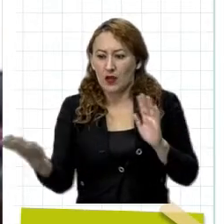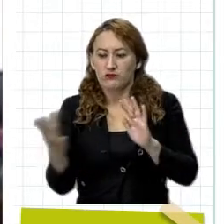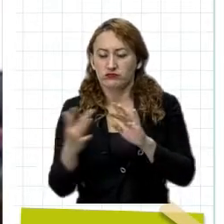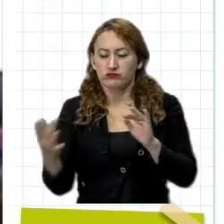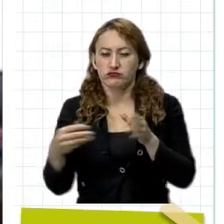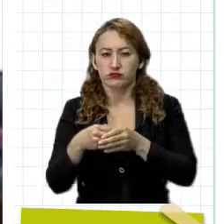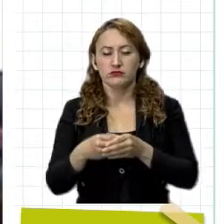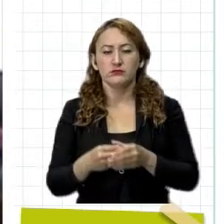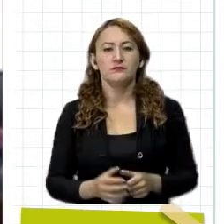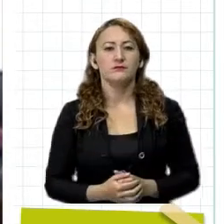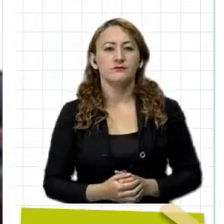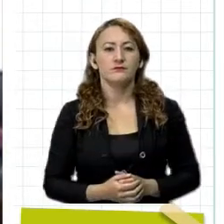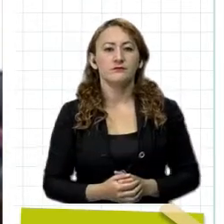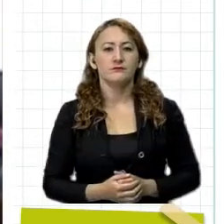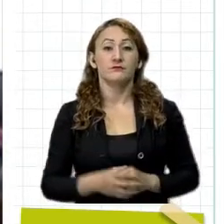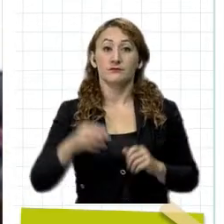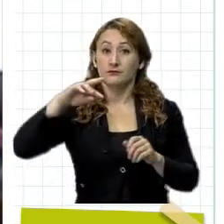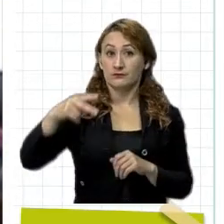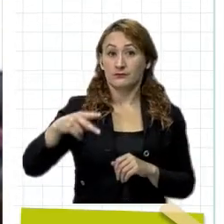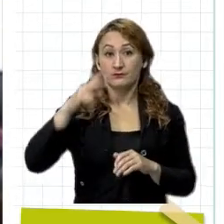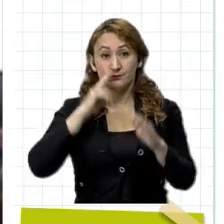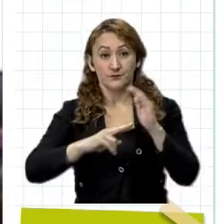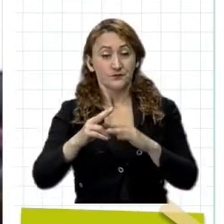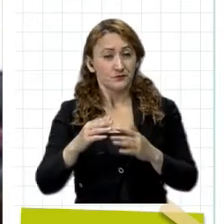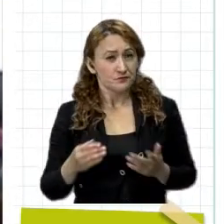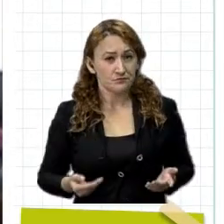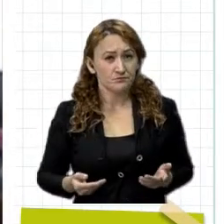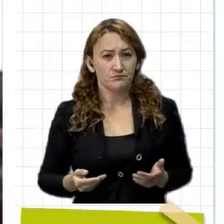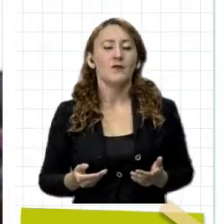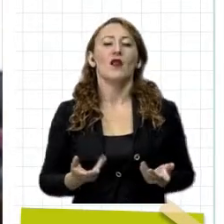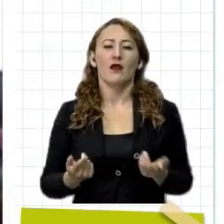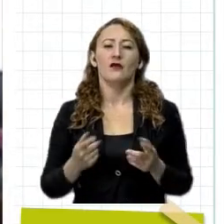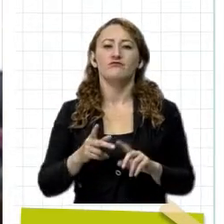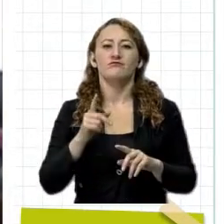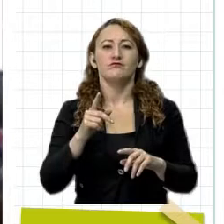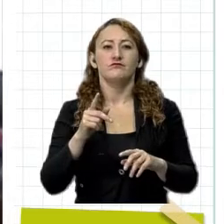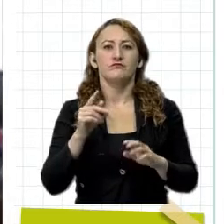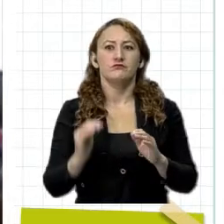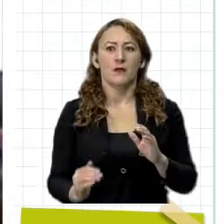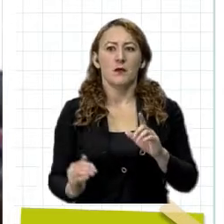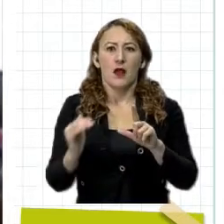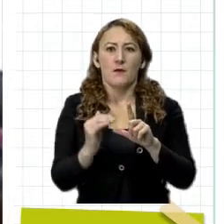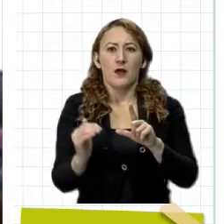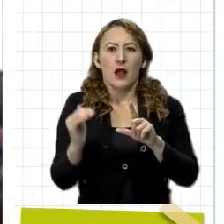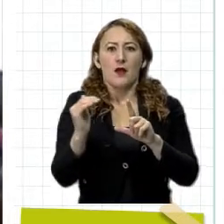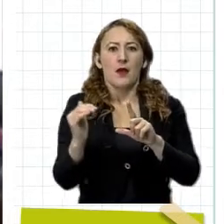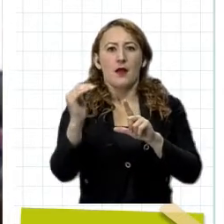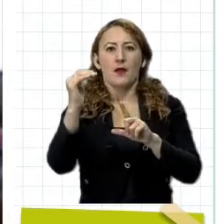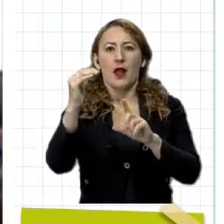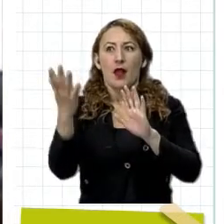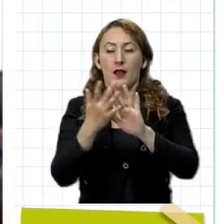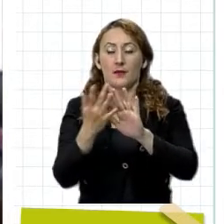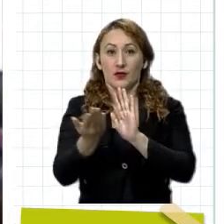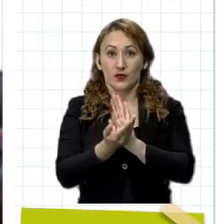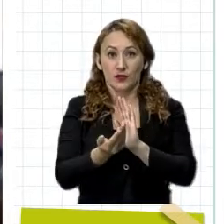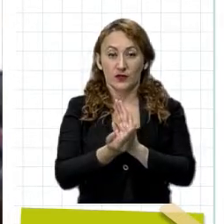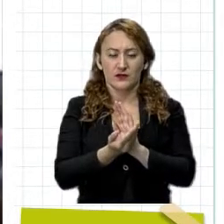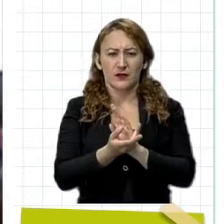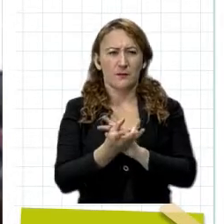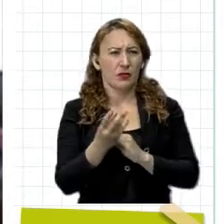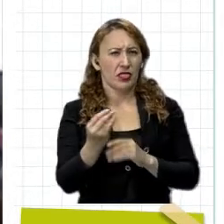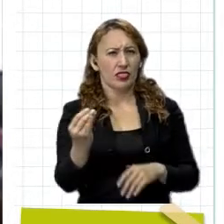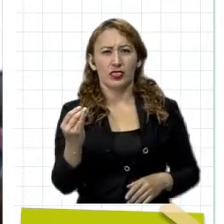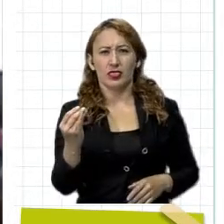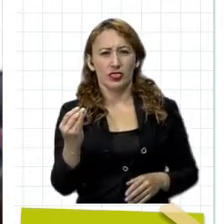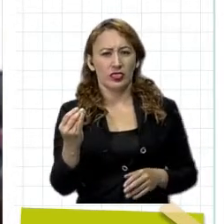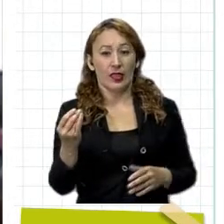teoría. La segunda visión señala, sin embargo, que estos casos de ascenso social vía la educación son excepcionales,